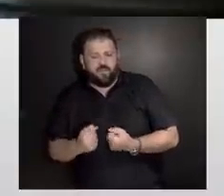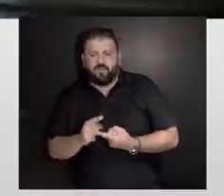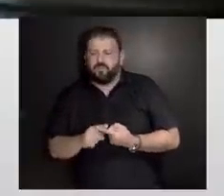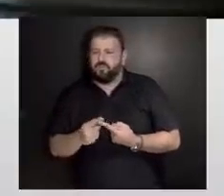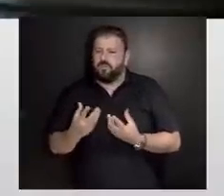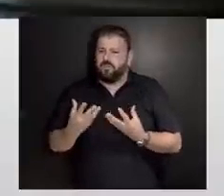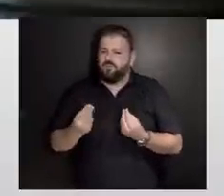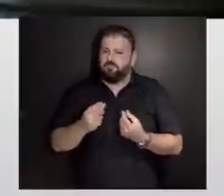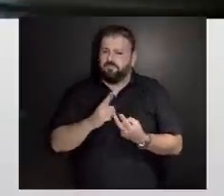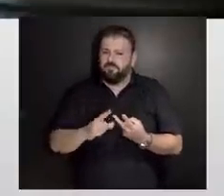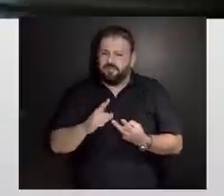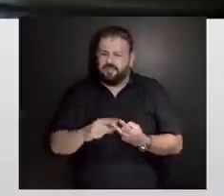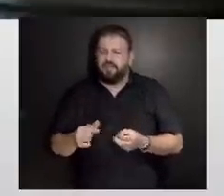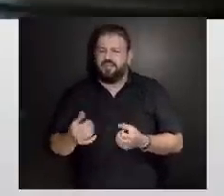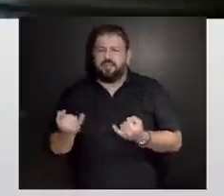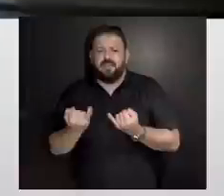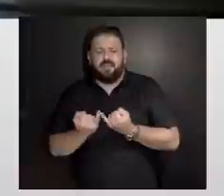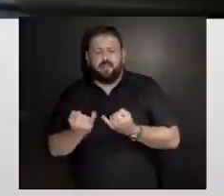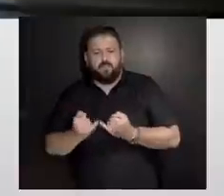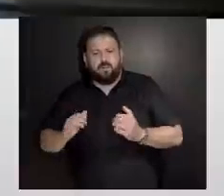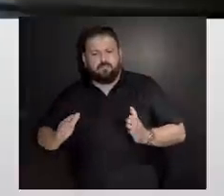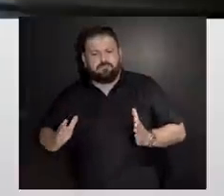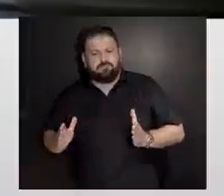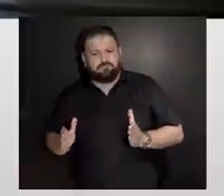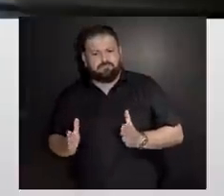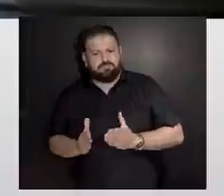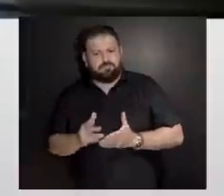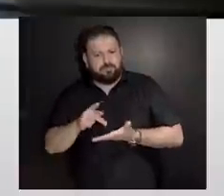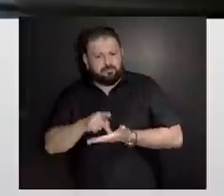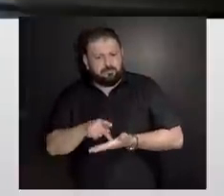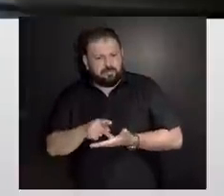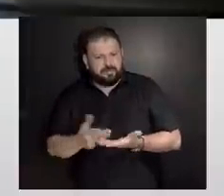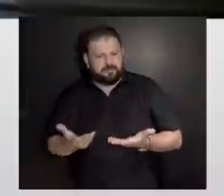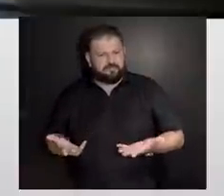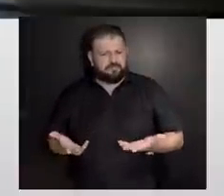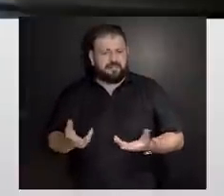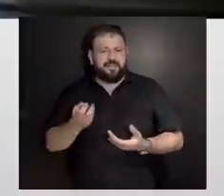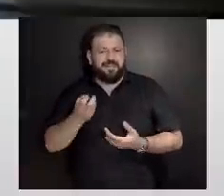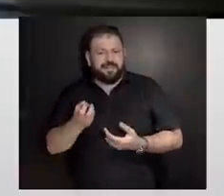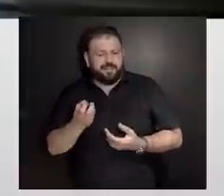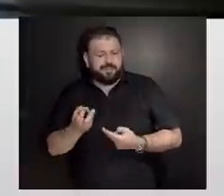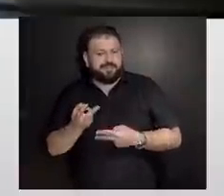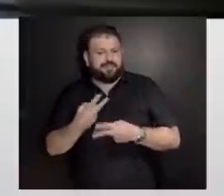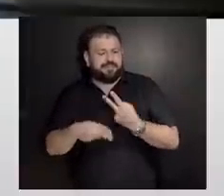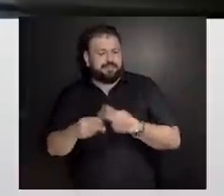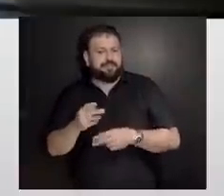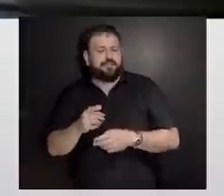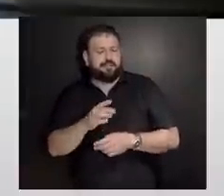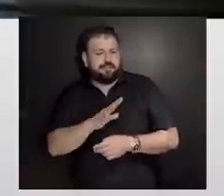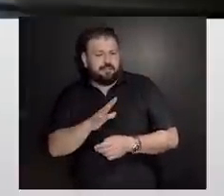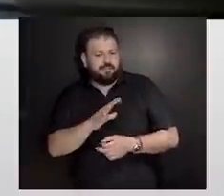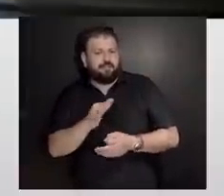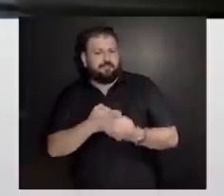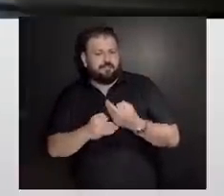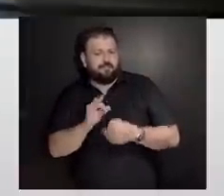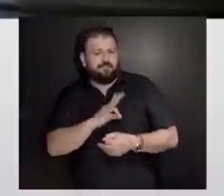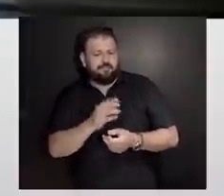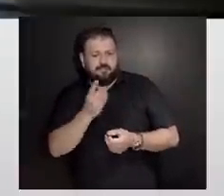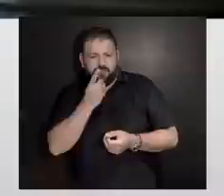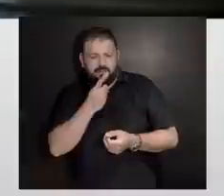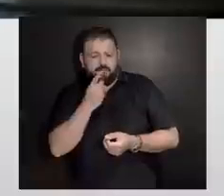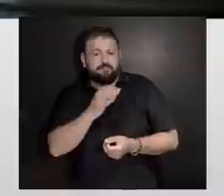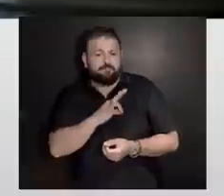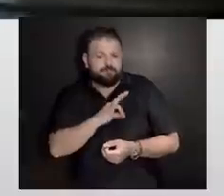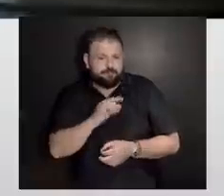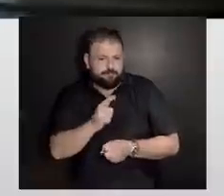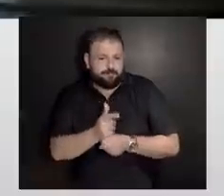además presentamos un valor de glucosa casual, es decir, en cualquier momento del día mayor a 200 miligramos, ya se considera también